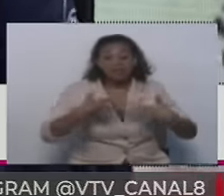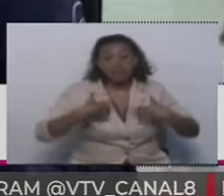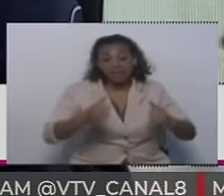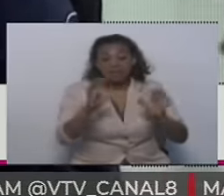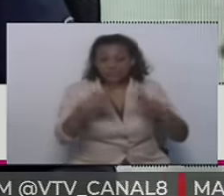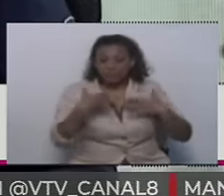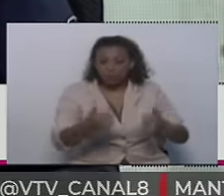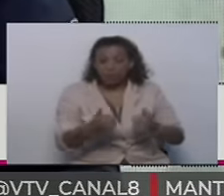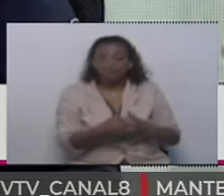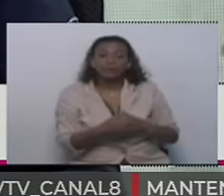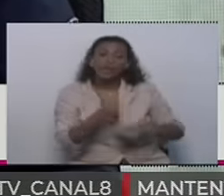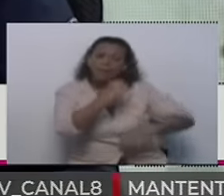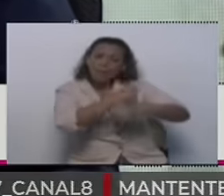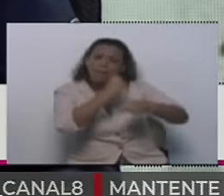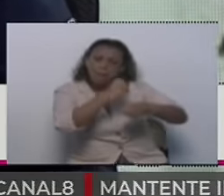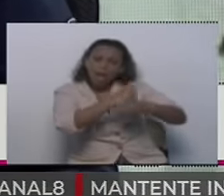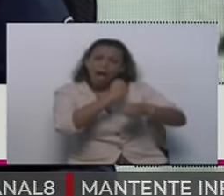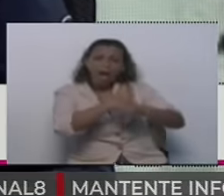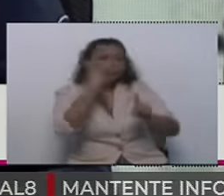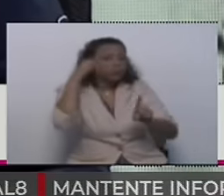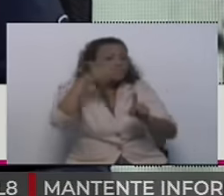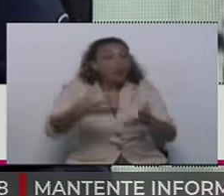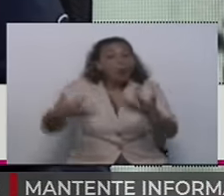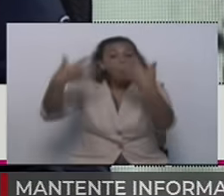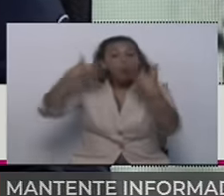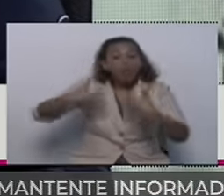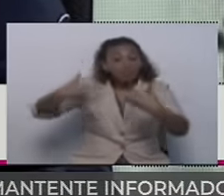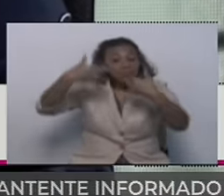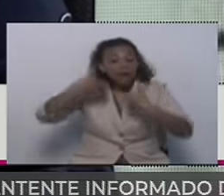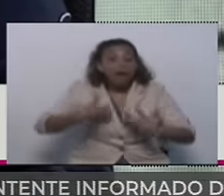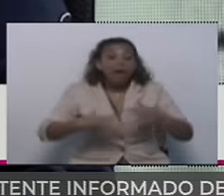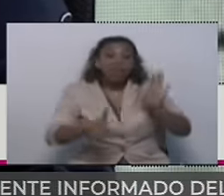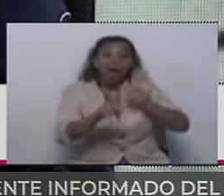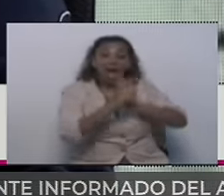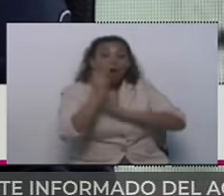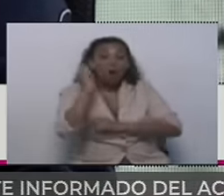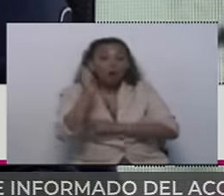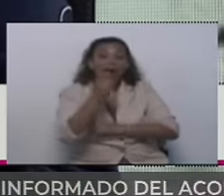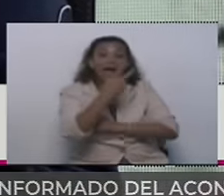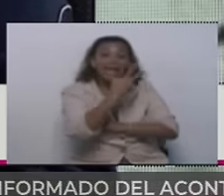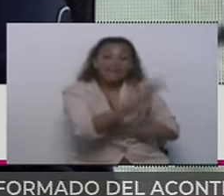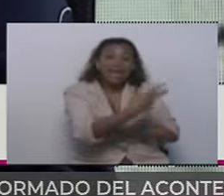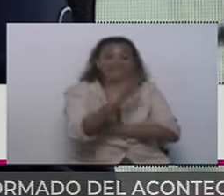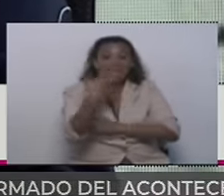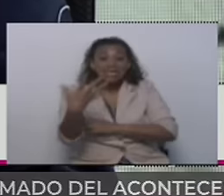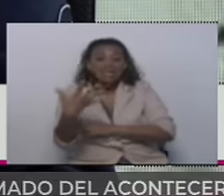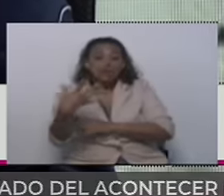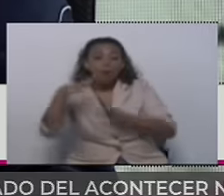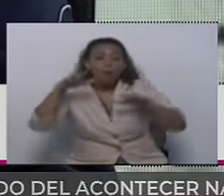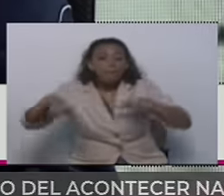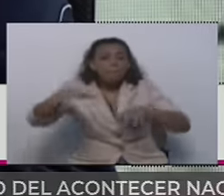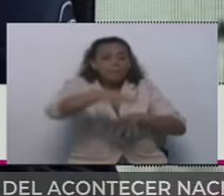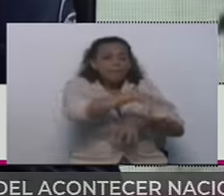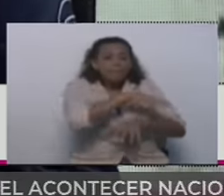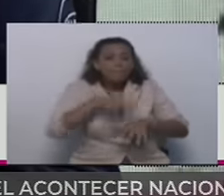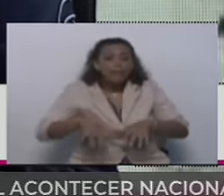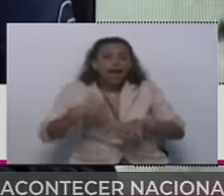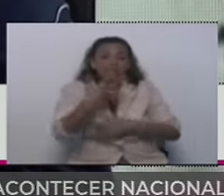En estas acciones, presidente, usted ha orientado la constitución de 35 unidades de la mujer, de las cuales